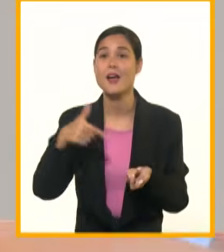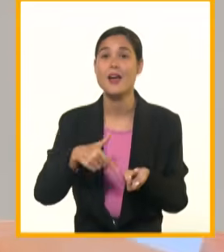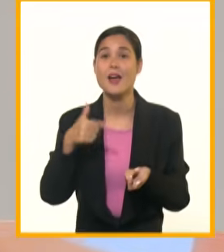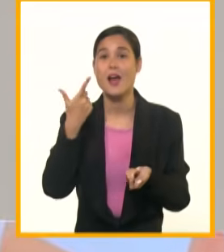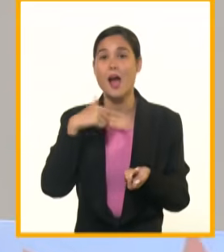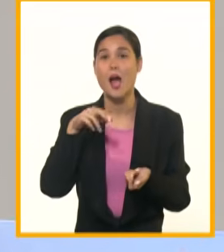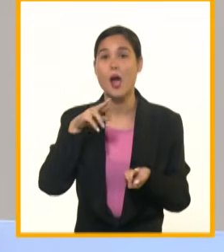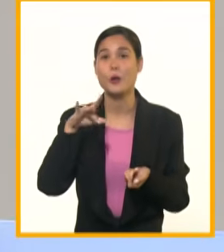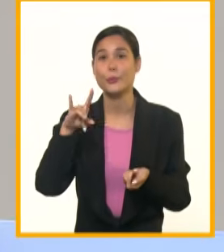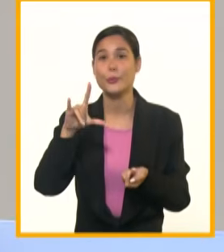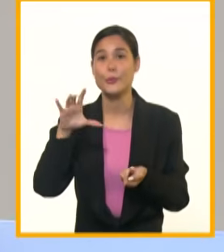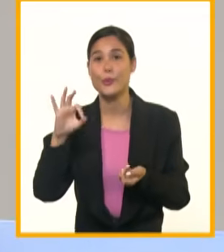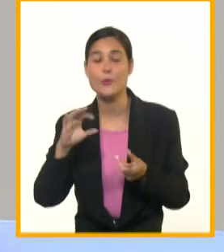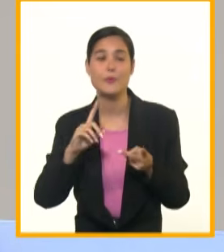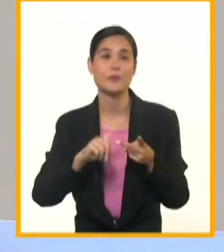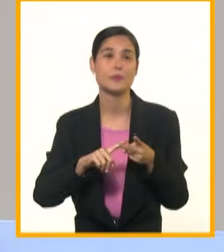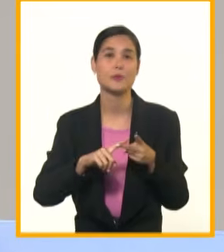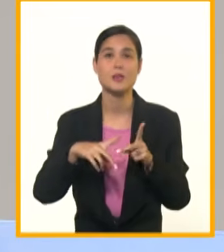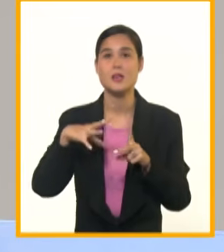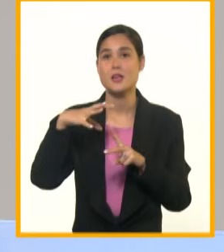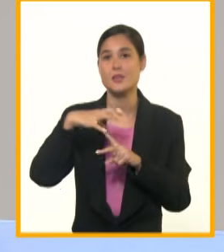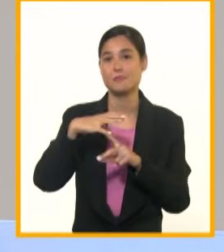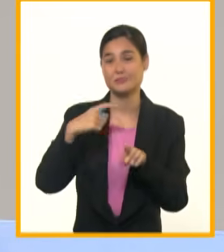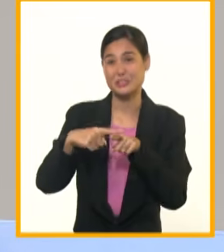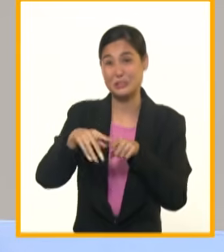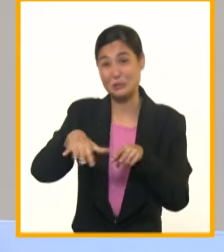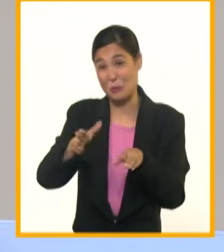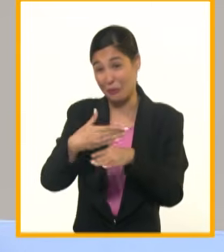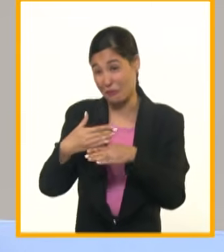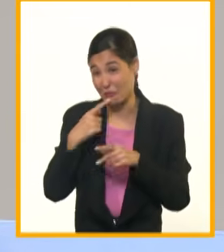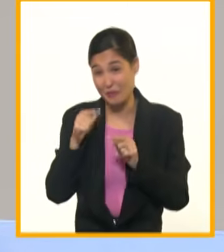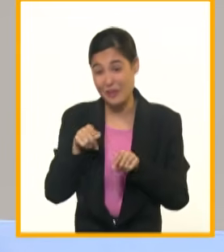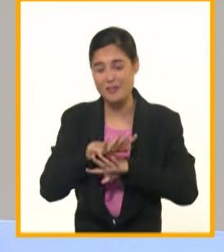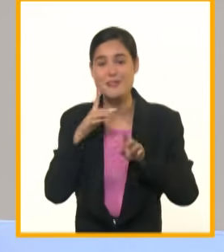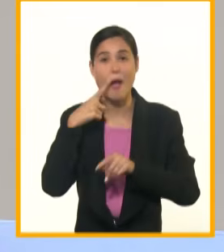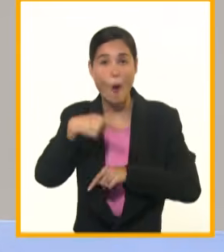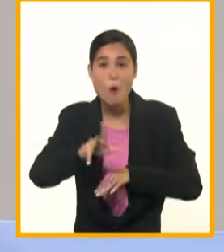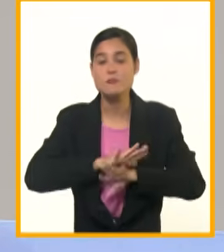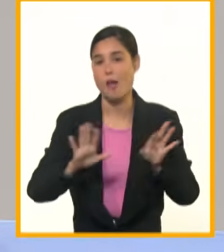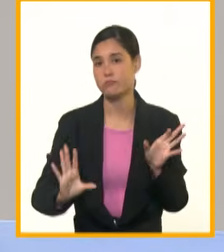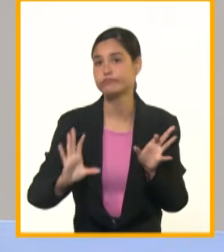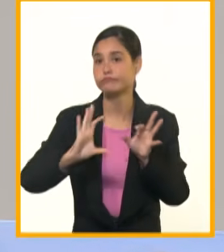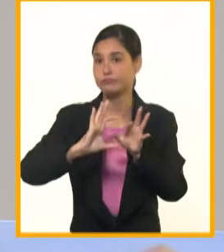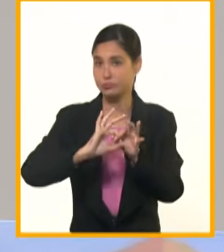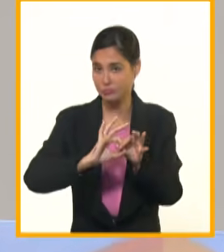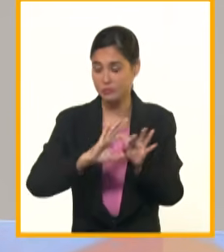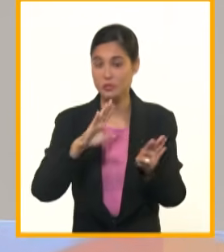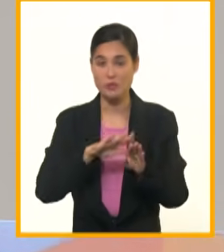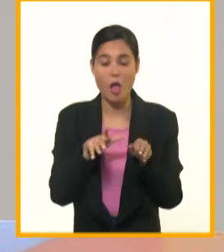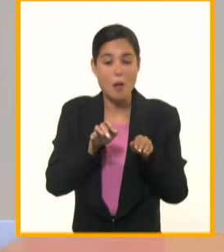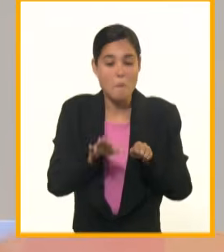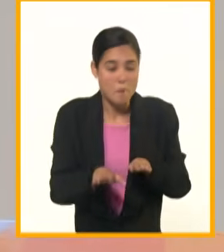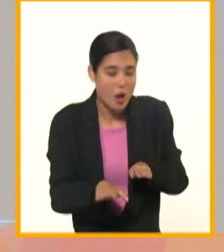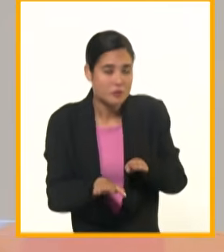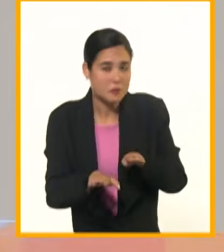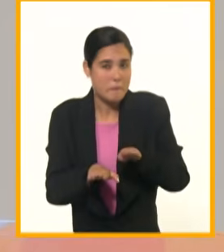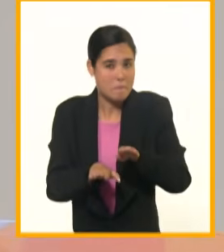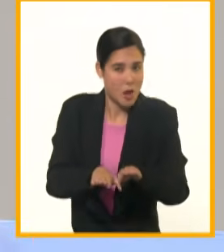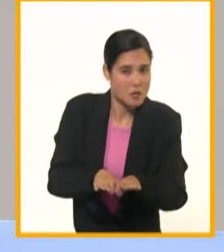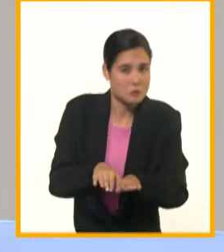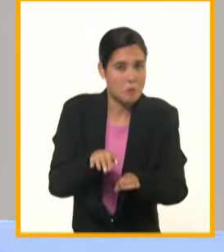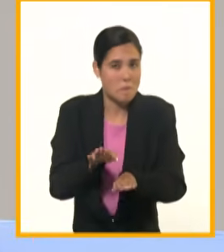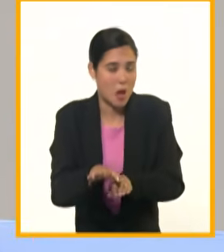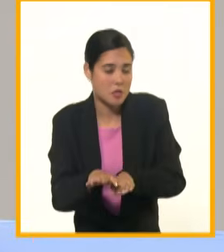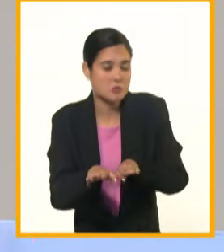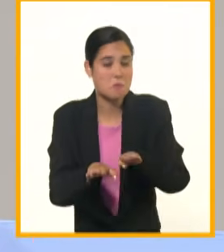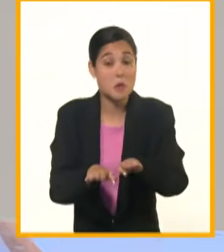empresas filiales subordinadas o atendidas por las empresas matrices que tenían anteriormente, pero bueno, ya es un primer paso, aunque todas respondan a los intereses de cada una